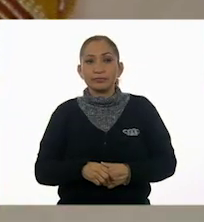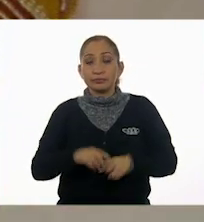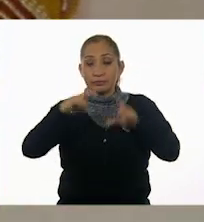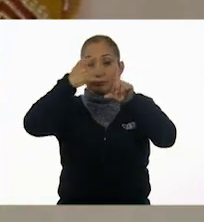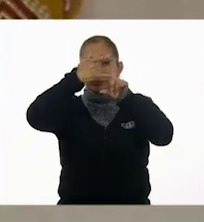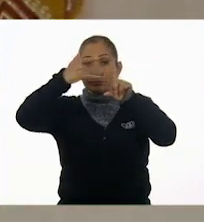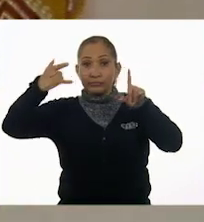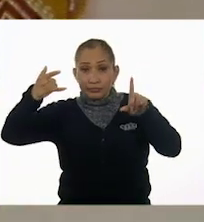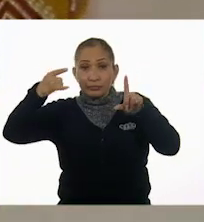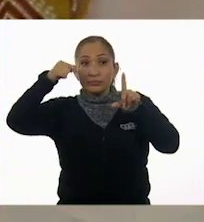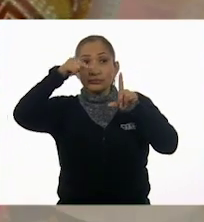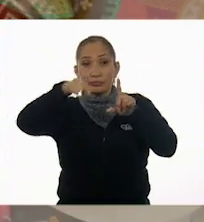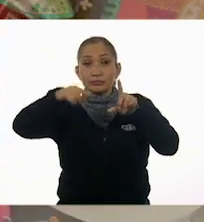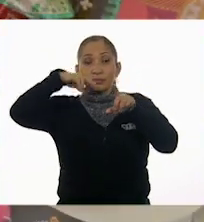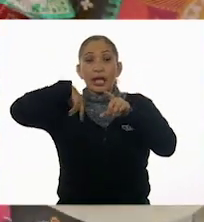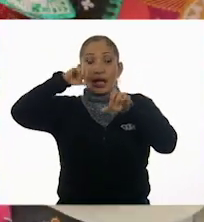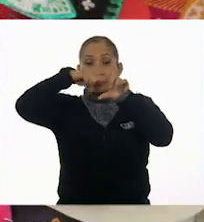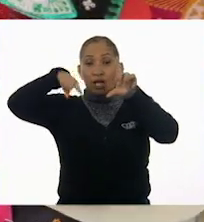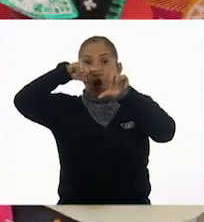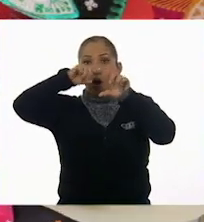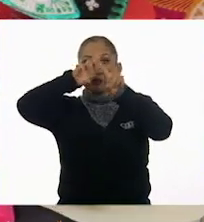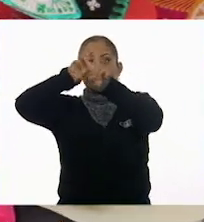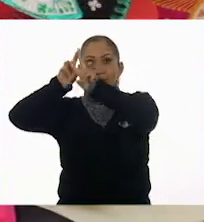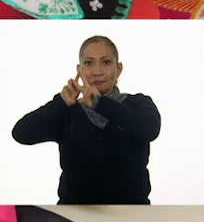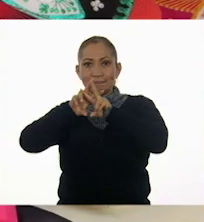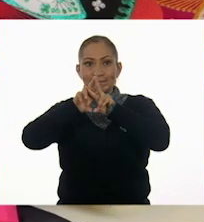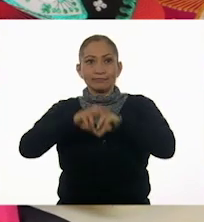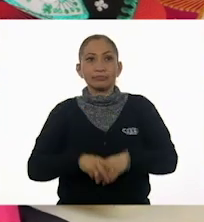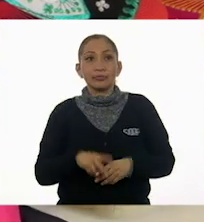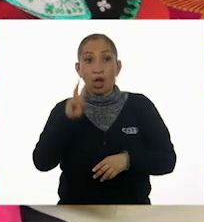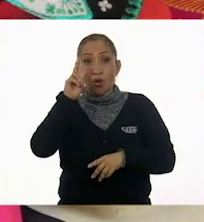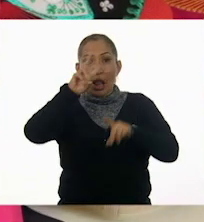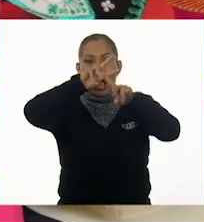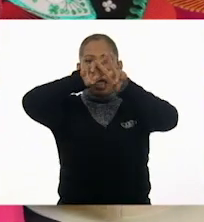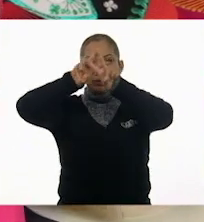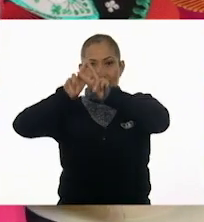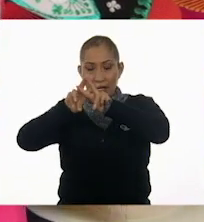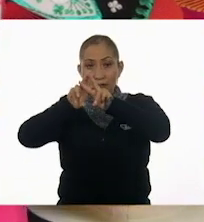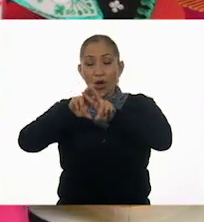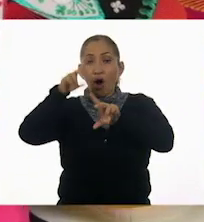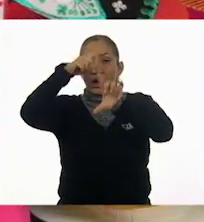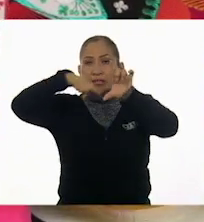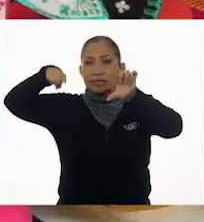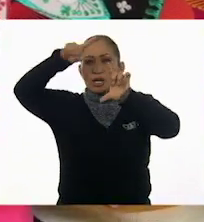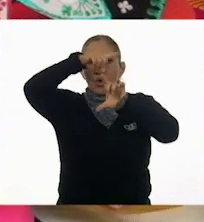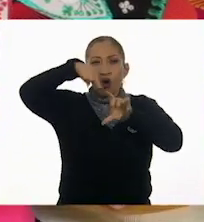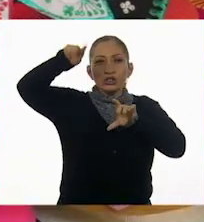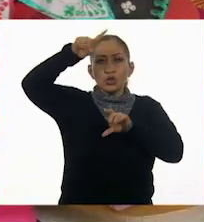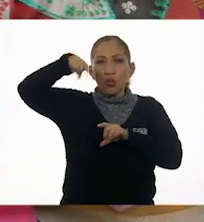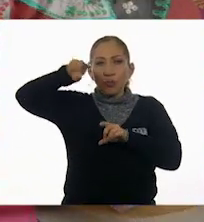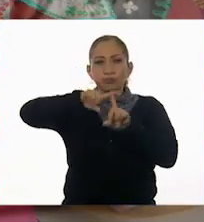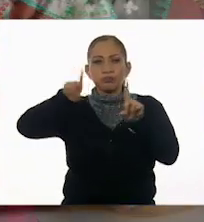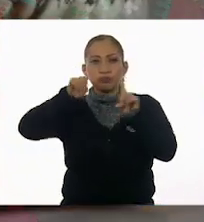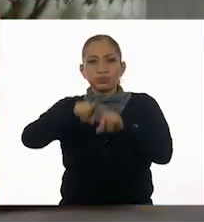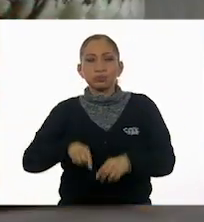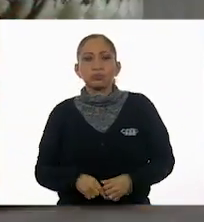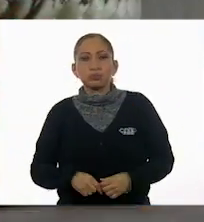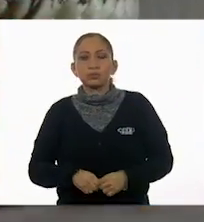Rectángulos, círculos y una estrella. Una estrella y círculos.